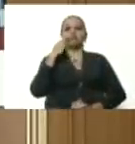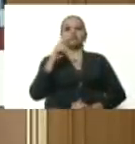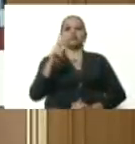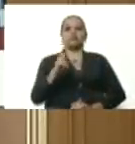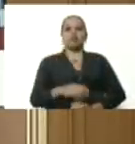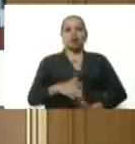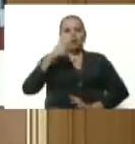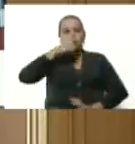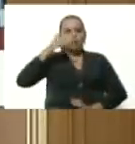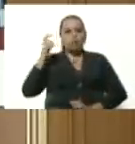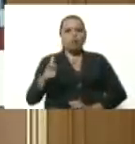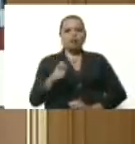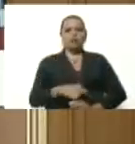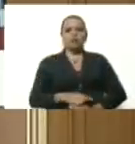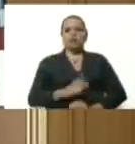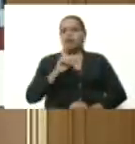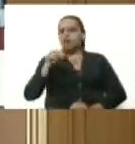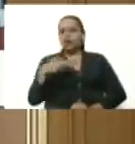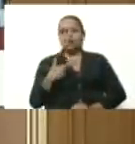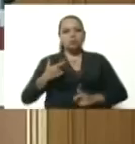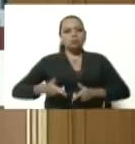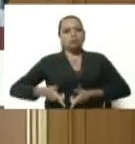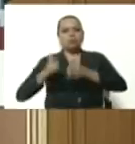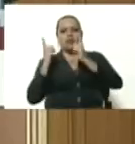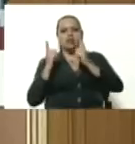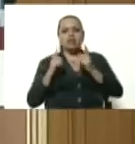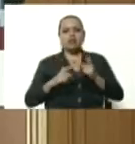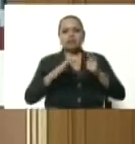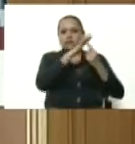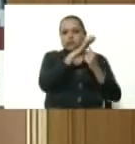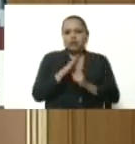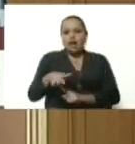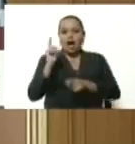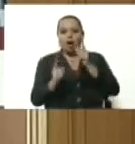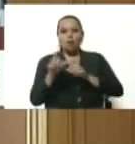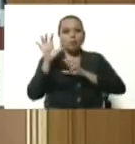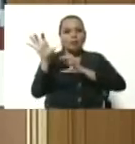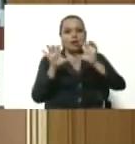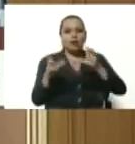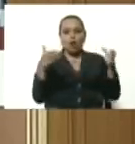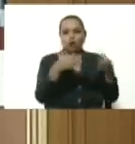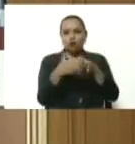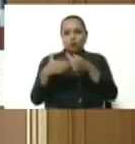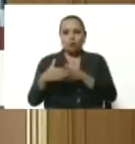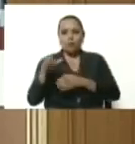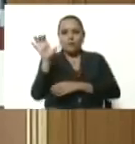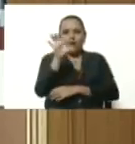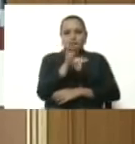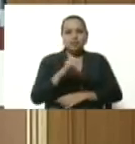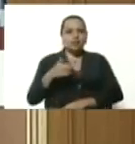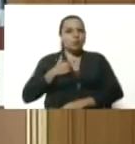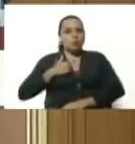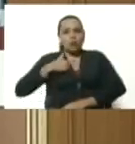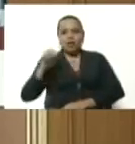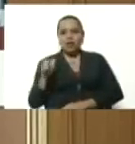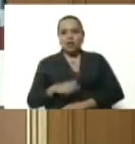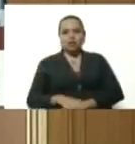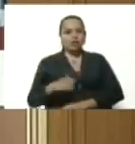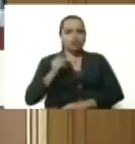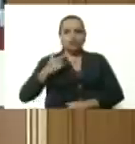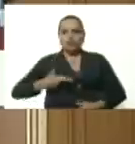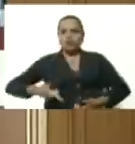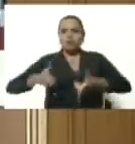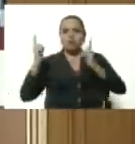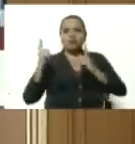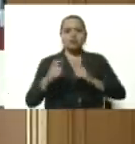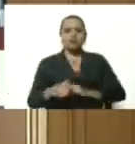como pueblo, que no nos vamos a dejar someter por país alguno, por grupos de países algunos, que no nos vamos a dejar